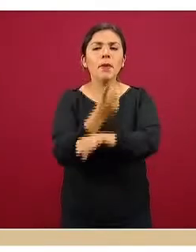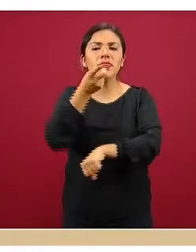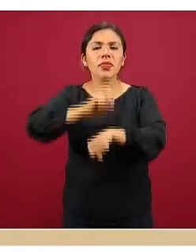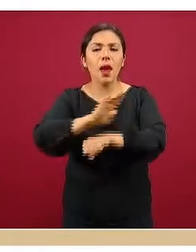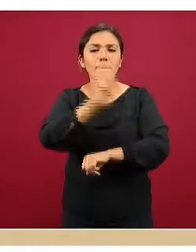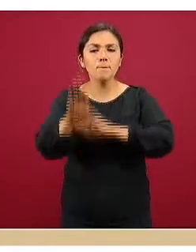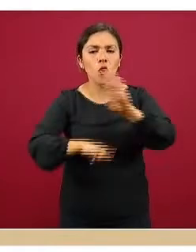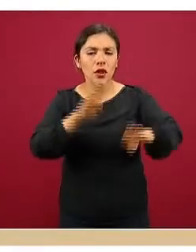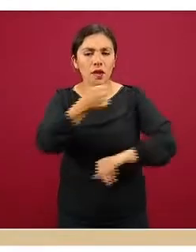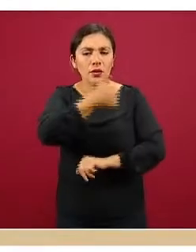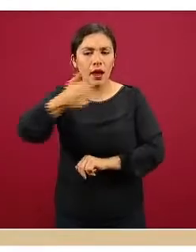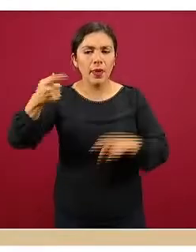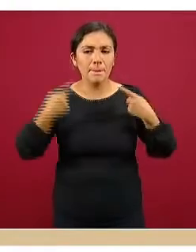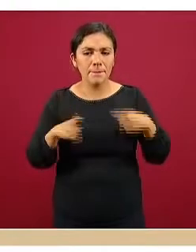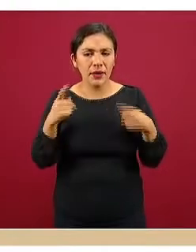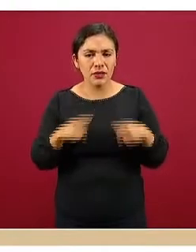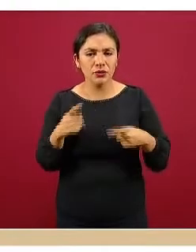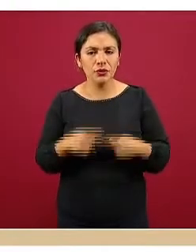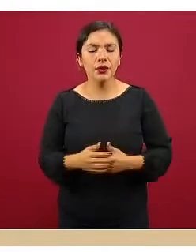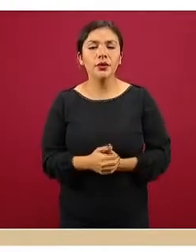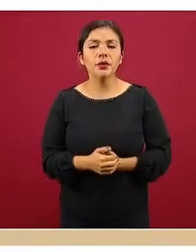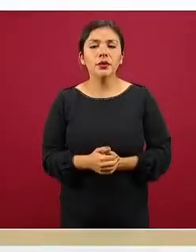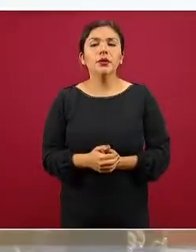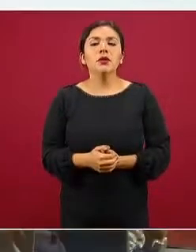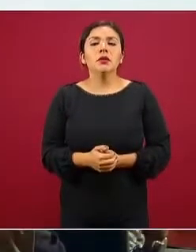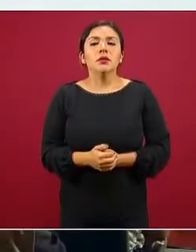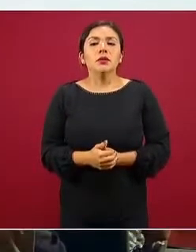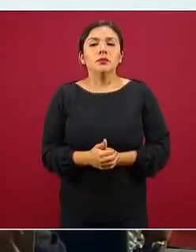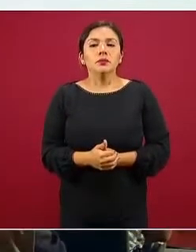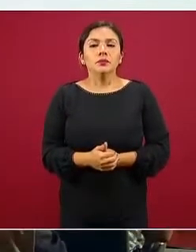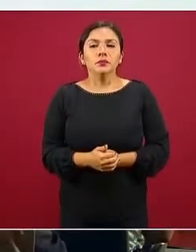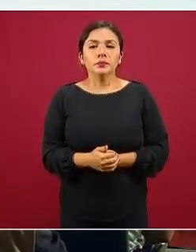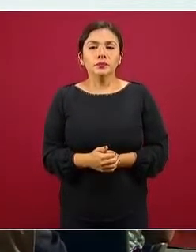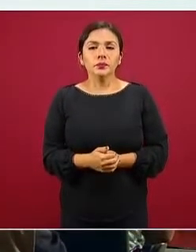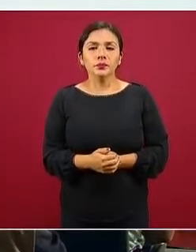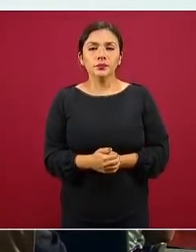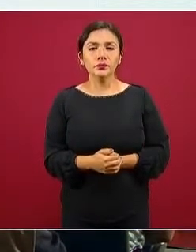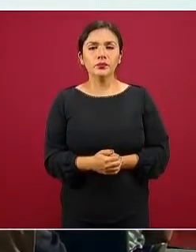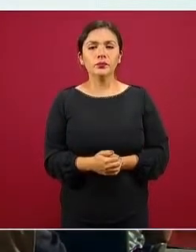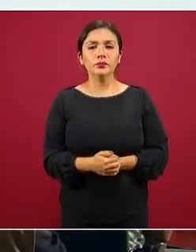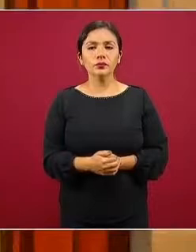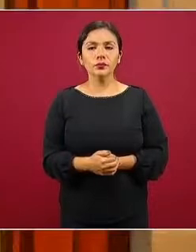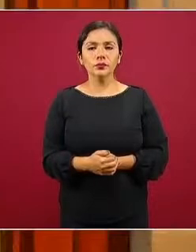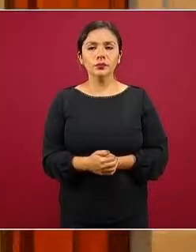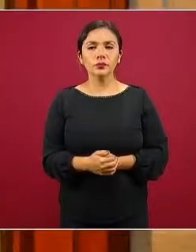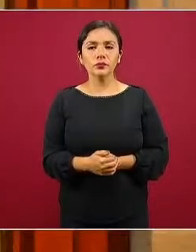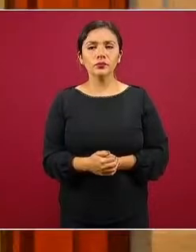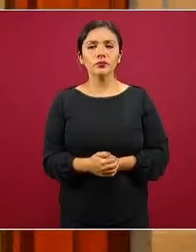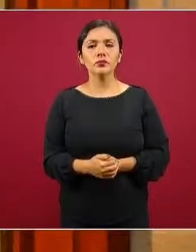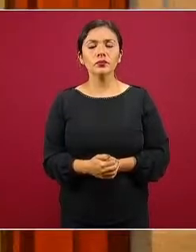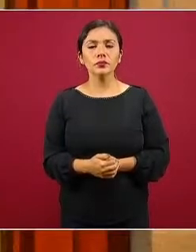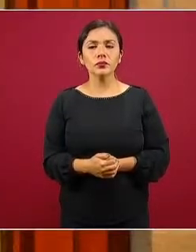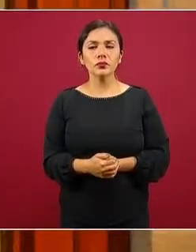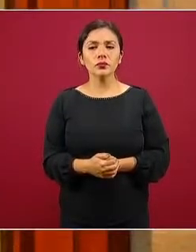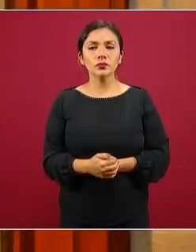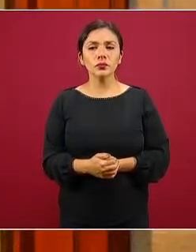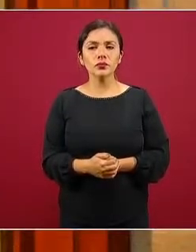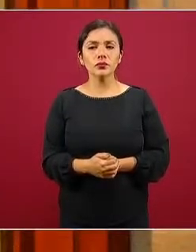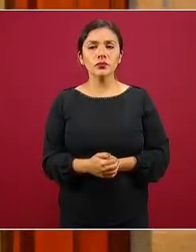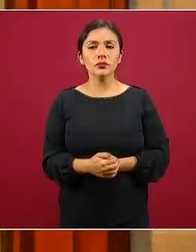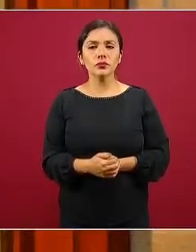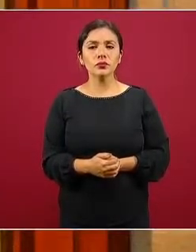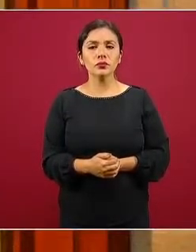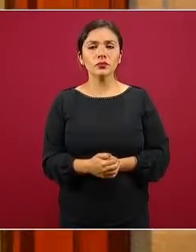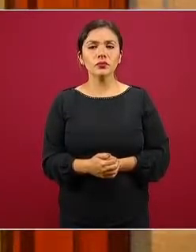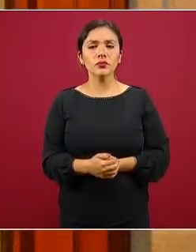ocurrió cada una de ellas, así como el total de las defunciones. Veamos la siguiente diapositiva.